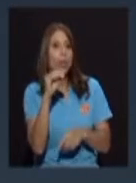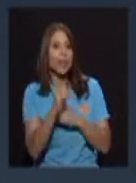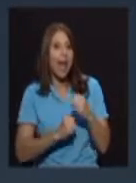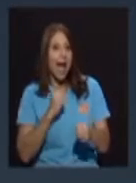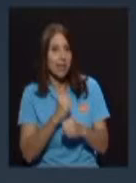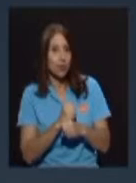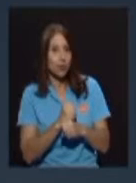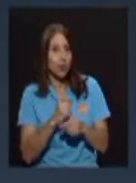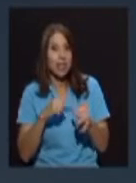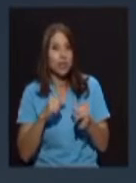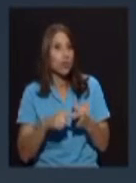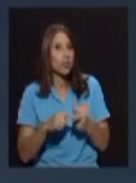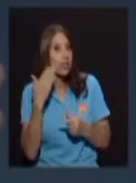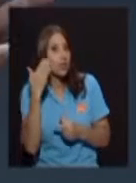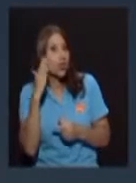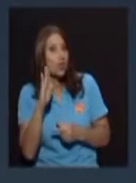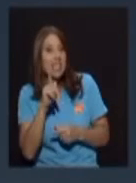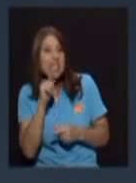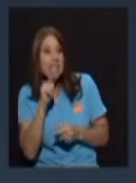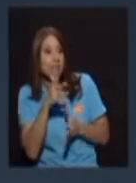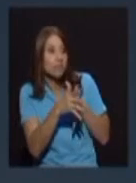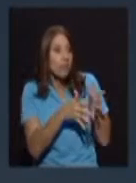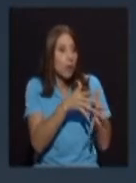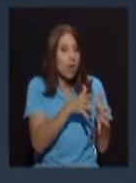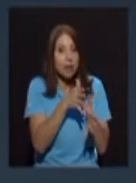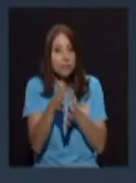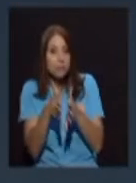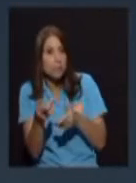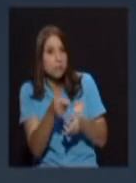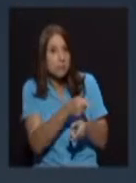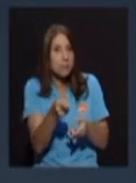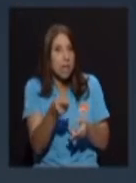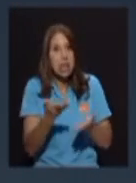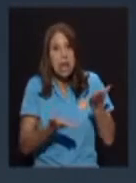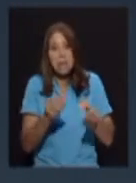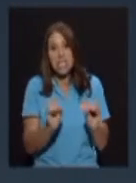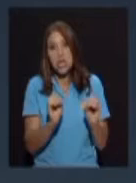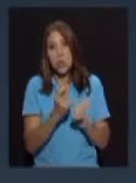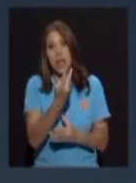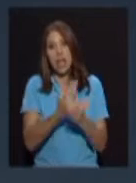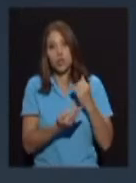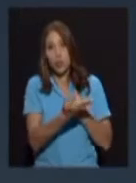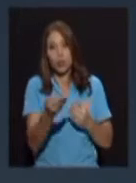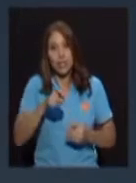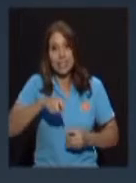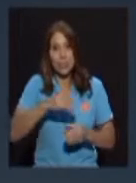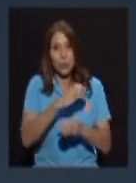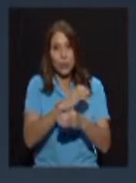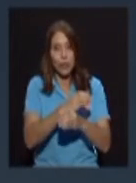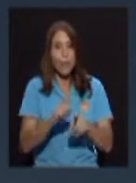no sé cuál va a cuidar a cuál, o puede ser que ninguna de las dos requiera cuidado particular,